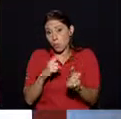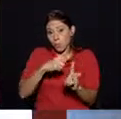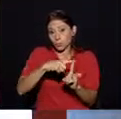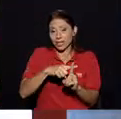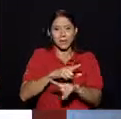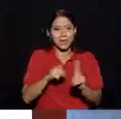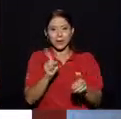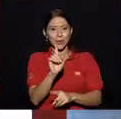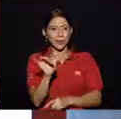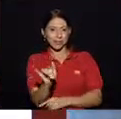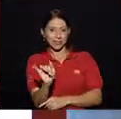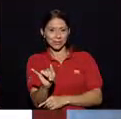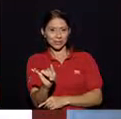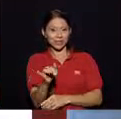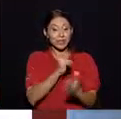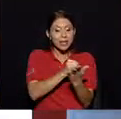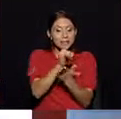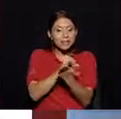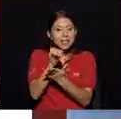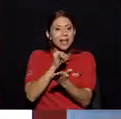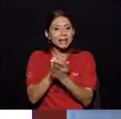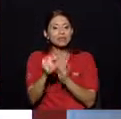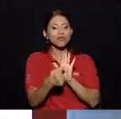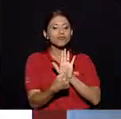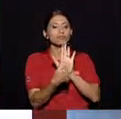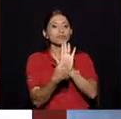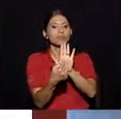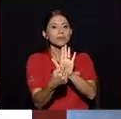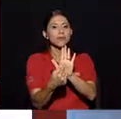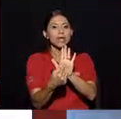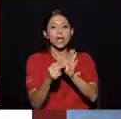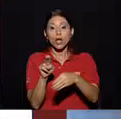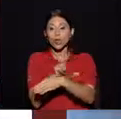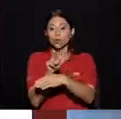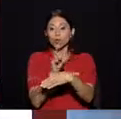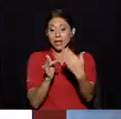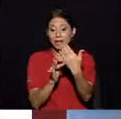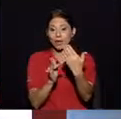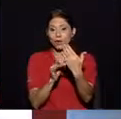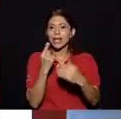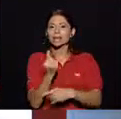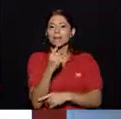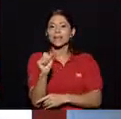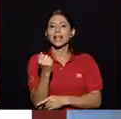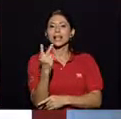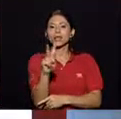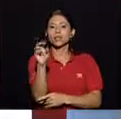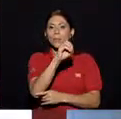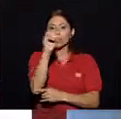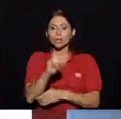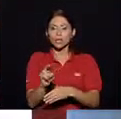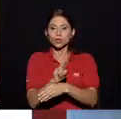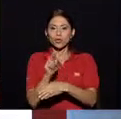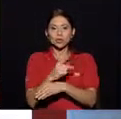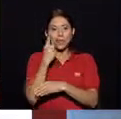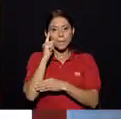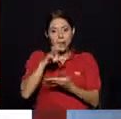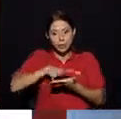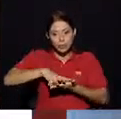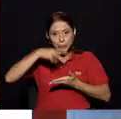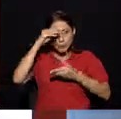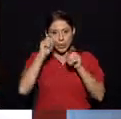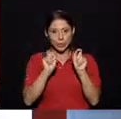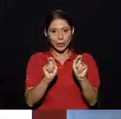la investigación nos dice que solo el 12% del uso de la tecnología es para efectos educativos, todo lo demás es